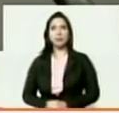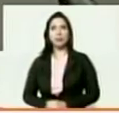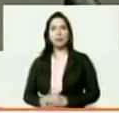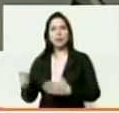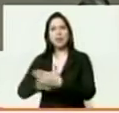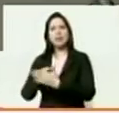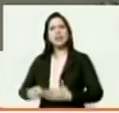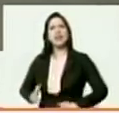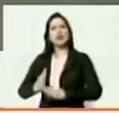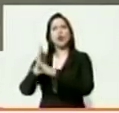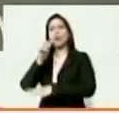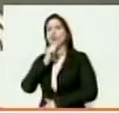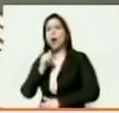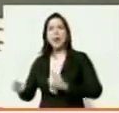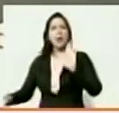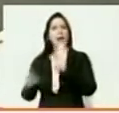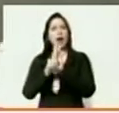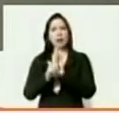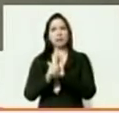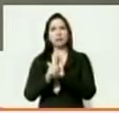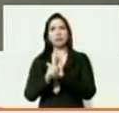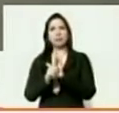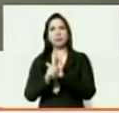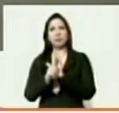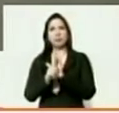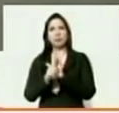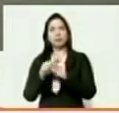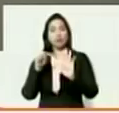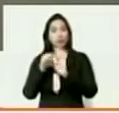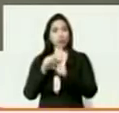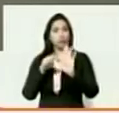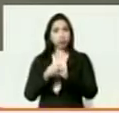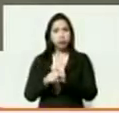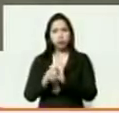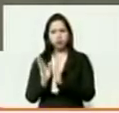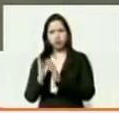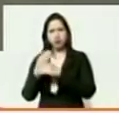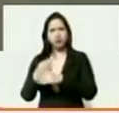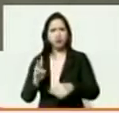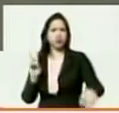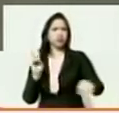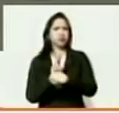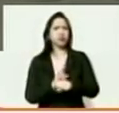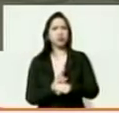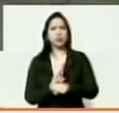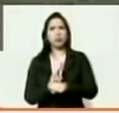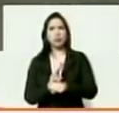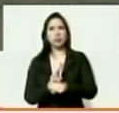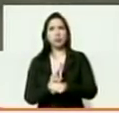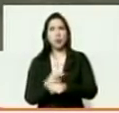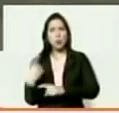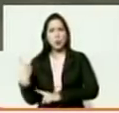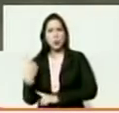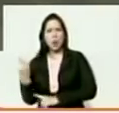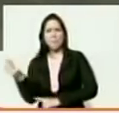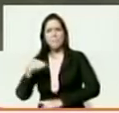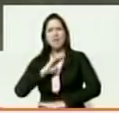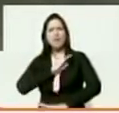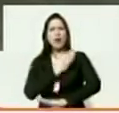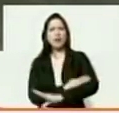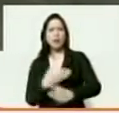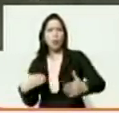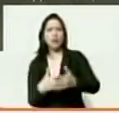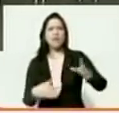sanciones ilegales, ilícitas, medidas coercitivas totalmente unilaterales, ilícitas, más fuertes contra